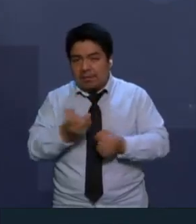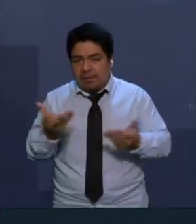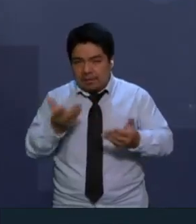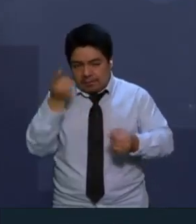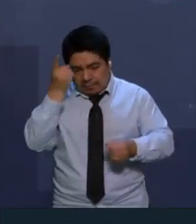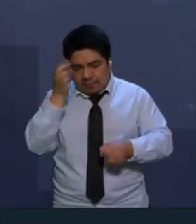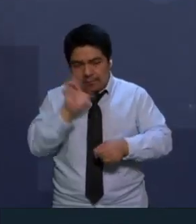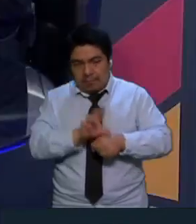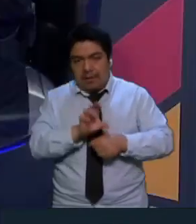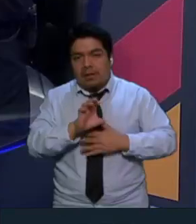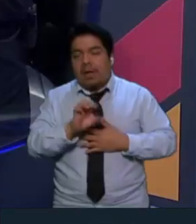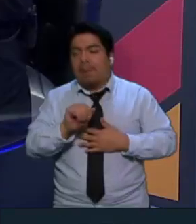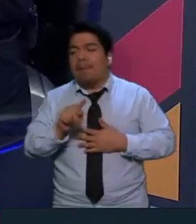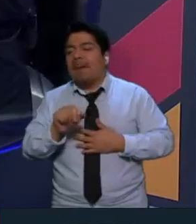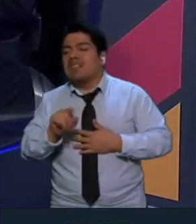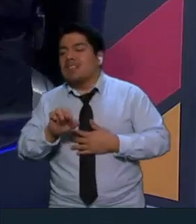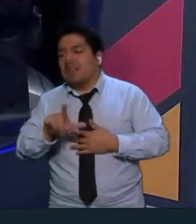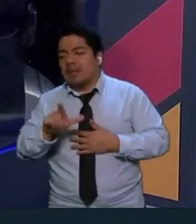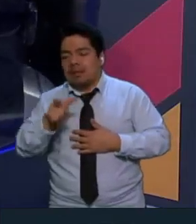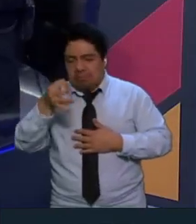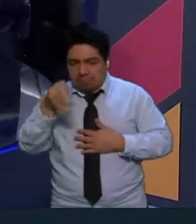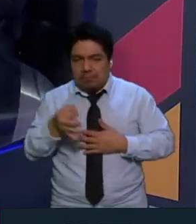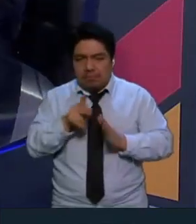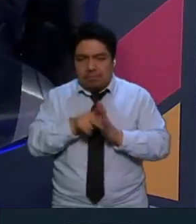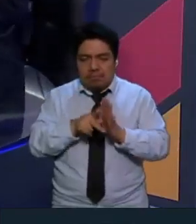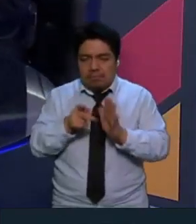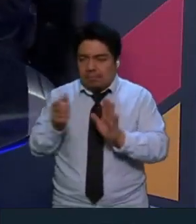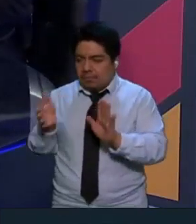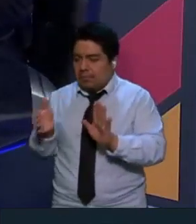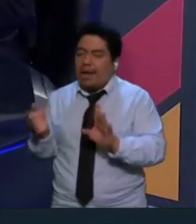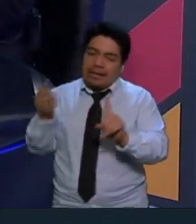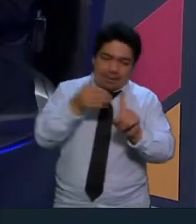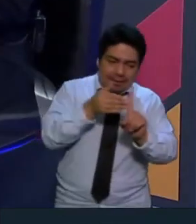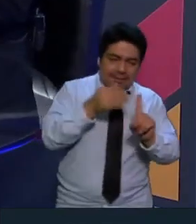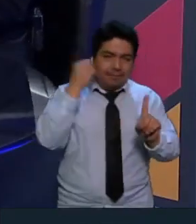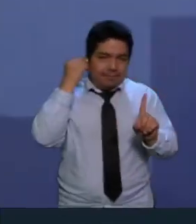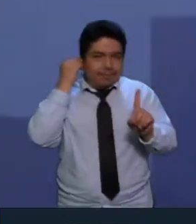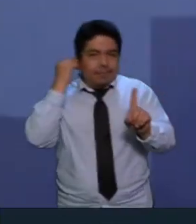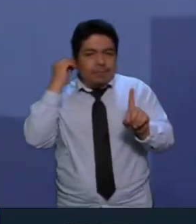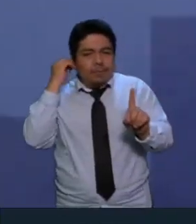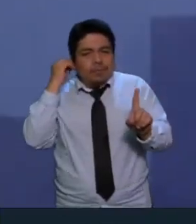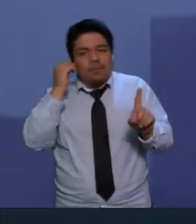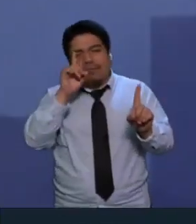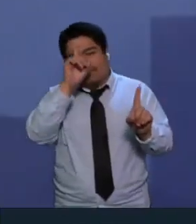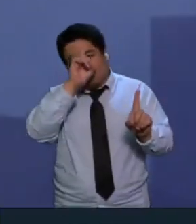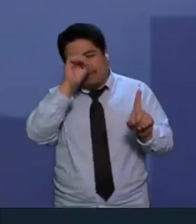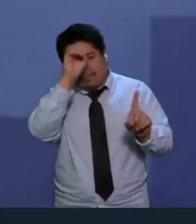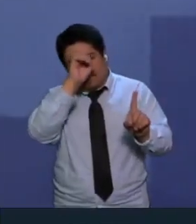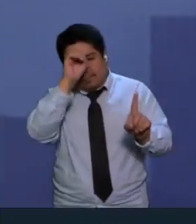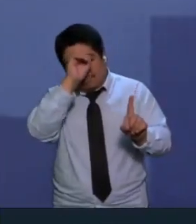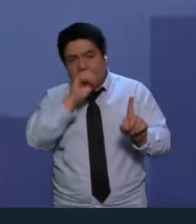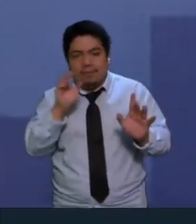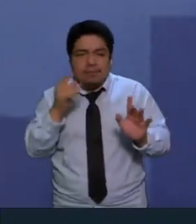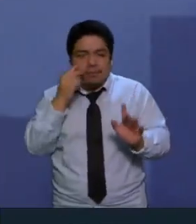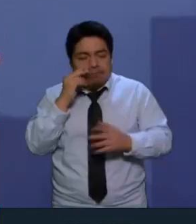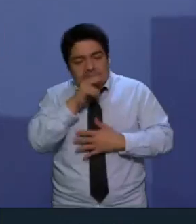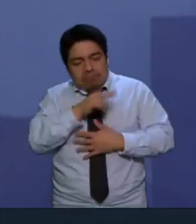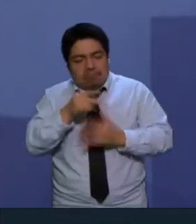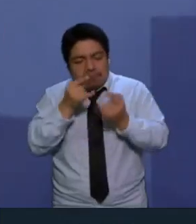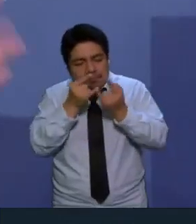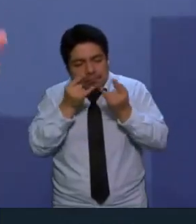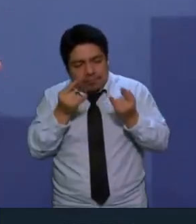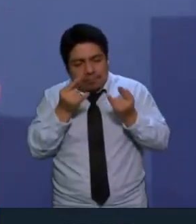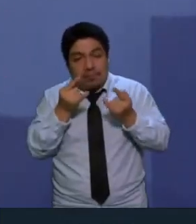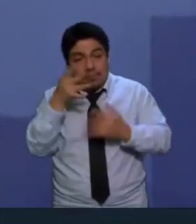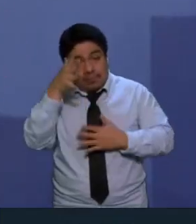dirijo el propio Dev Patel y es una gran película. Pero volvamos al tema. Nada, pues es recomendar que vayamos a asomarnos a estas historias